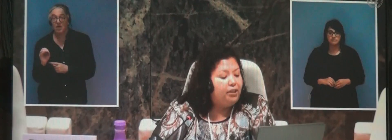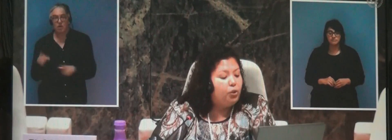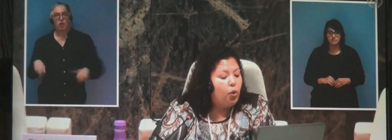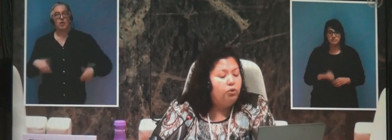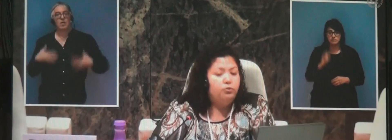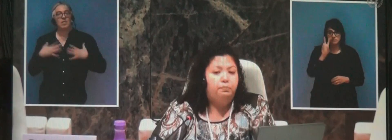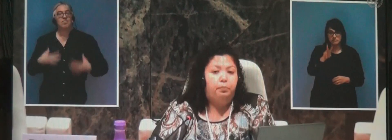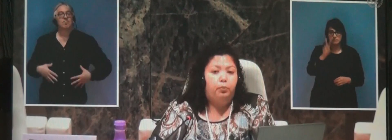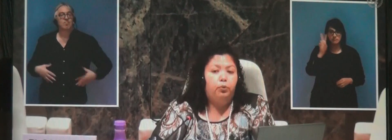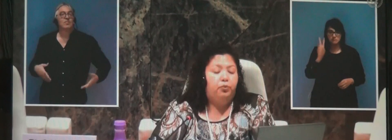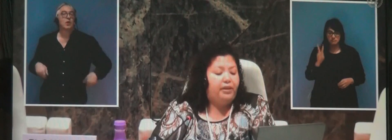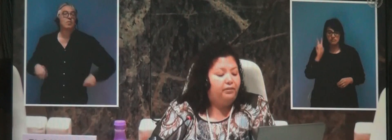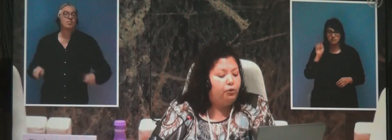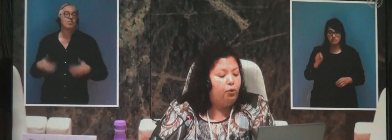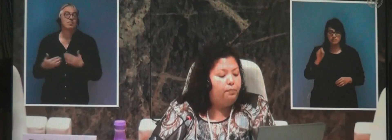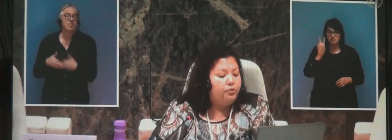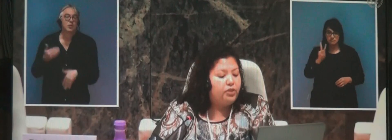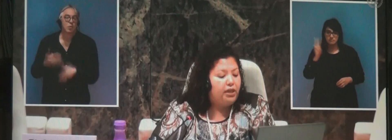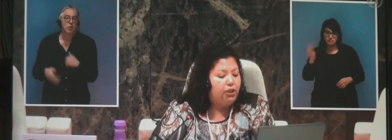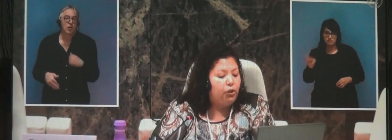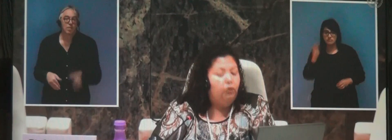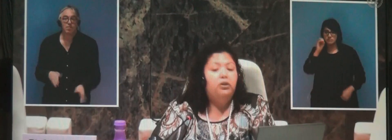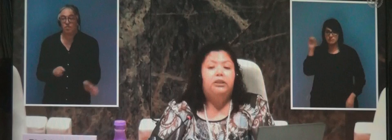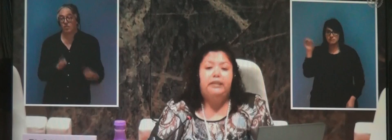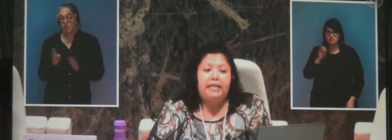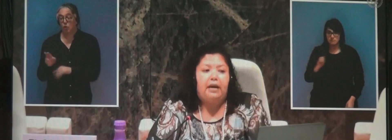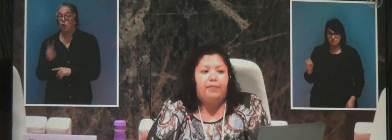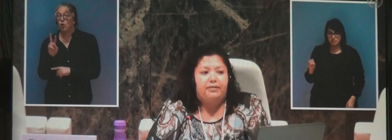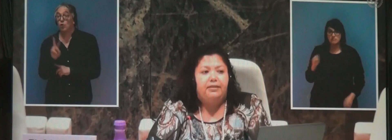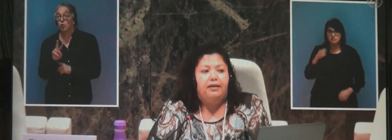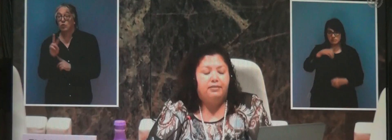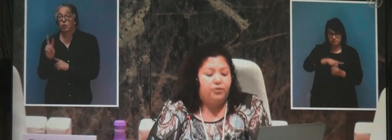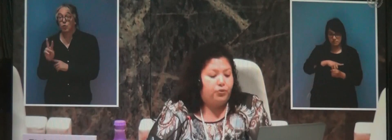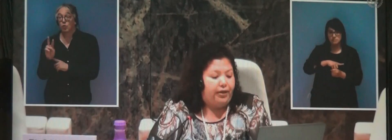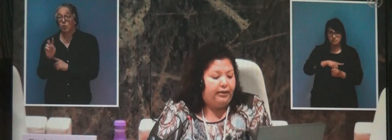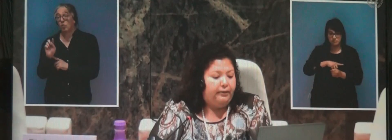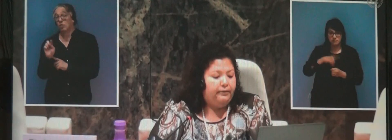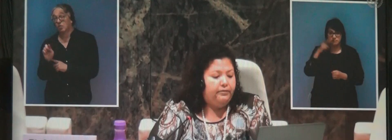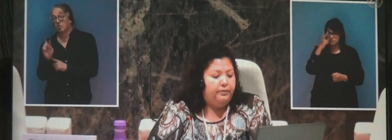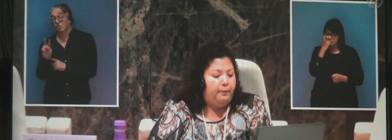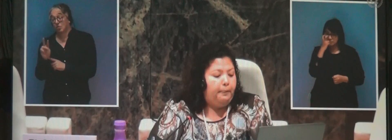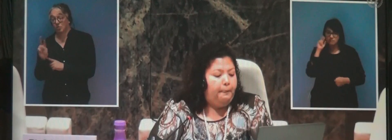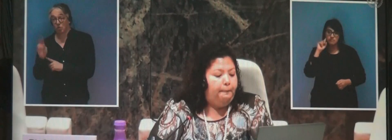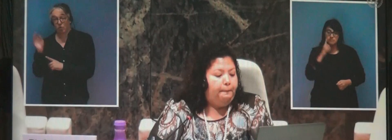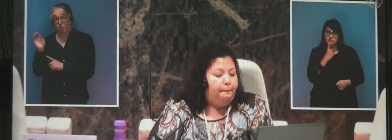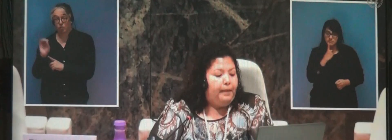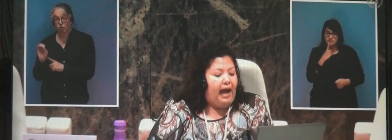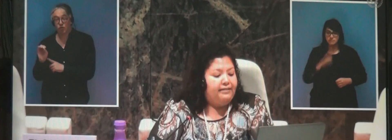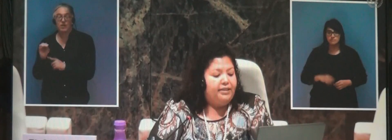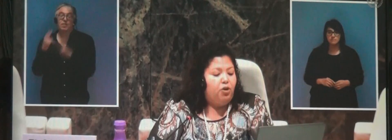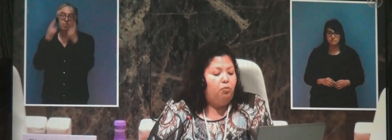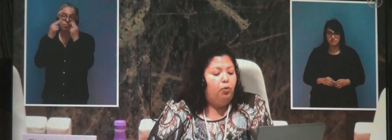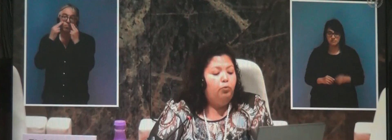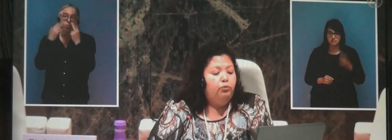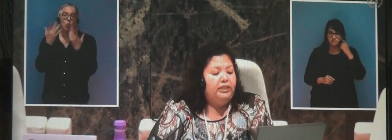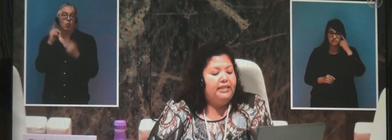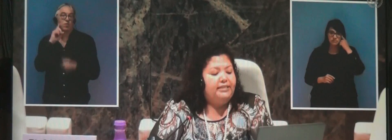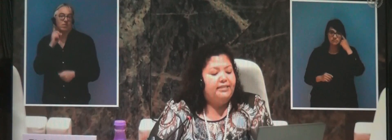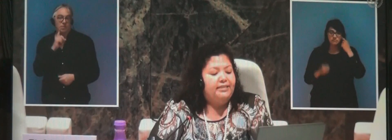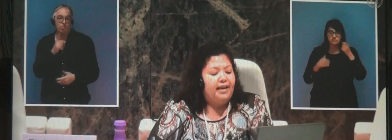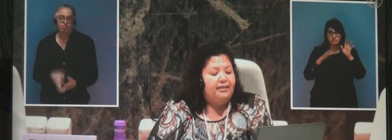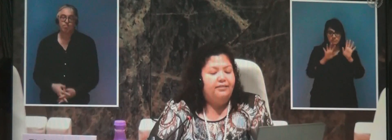22.22% discapacidad sensorial. así como